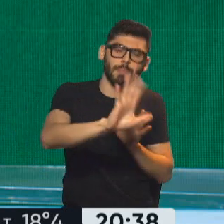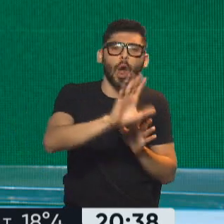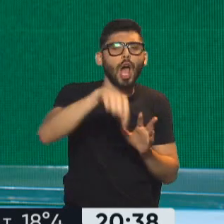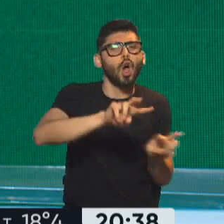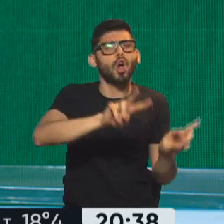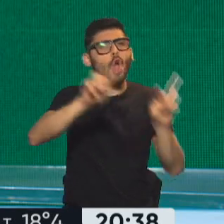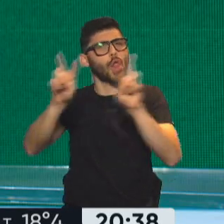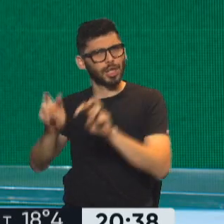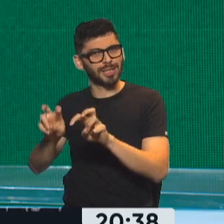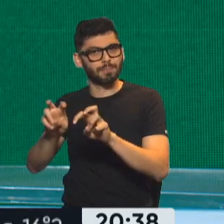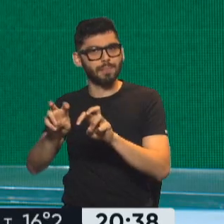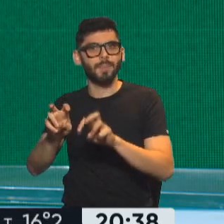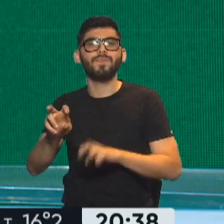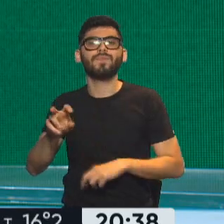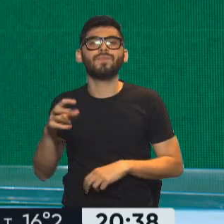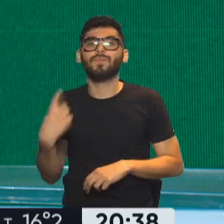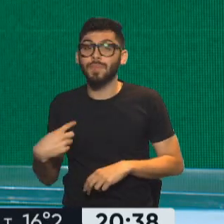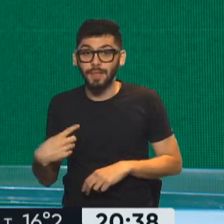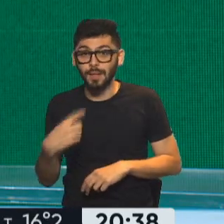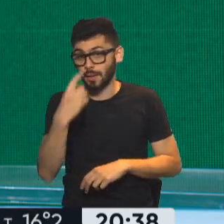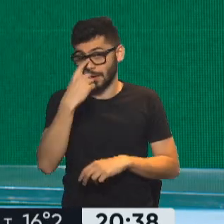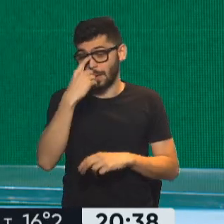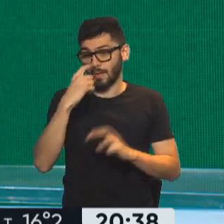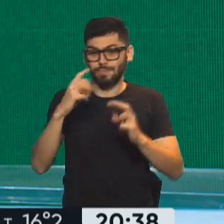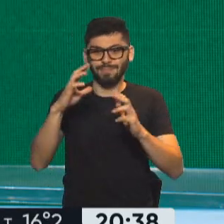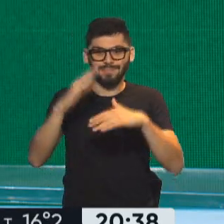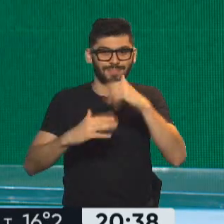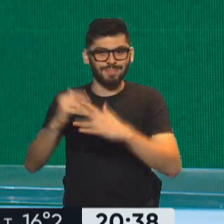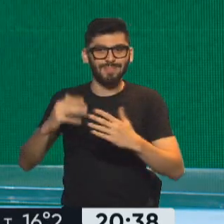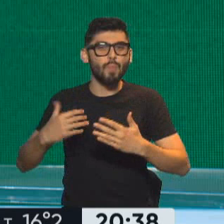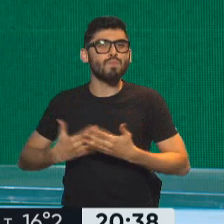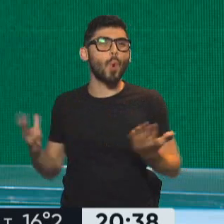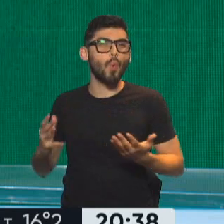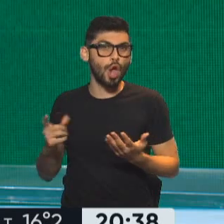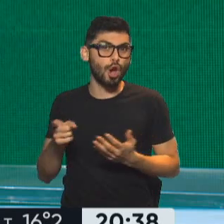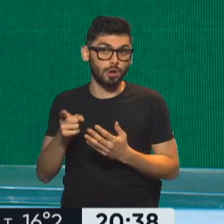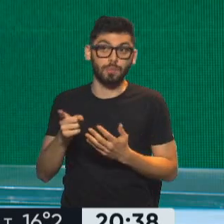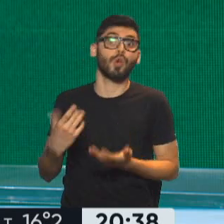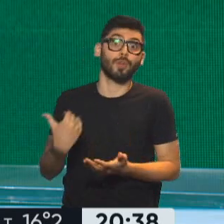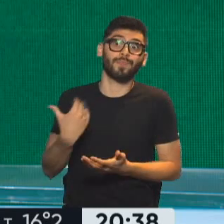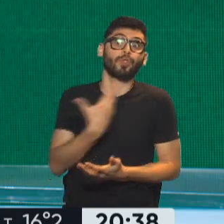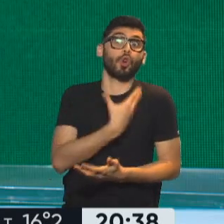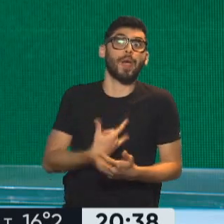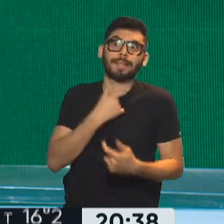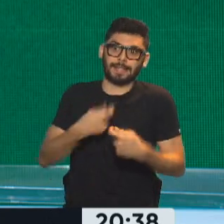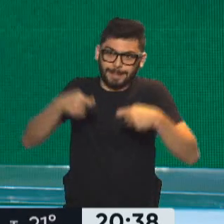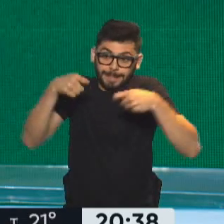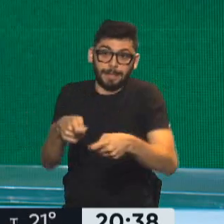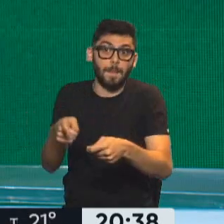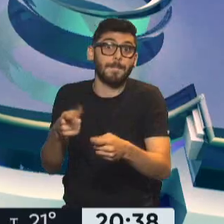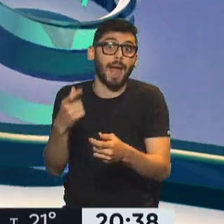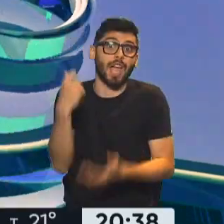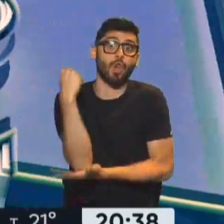otro, nos abocamos a lo que pasa con la obra pública, uno de los motores a los que apuesta el gobierno justamente para reactivar la economía.